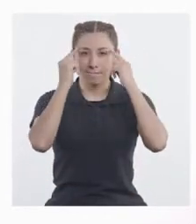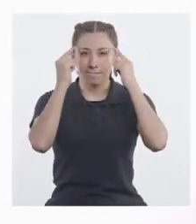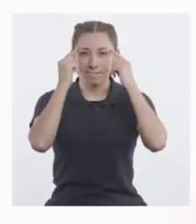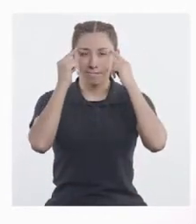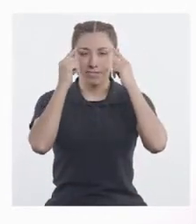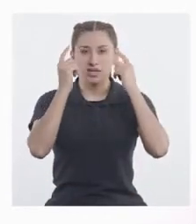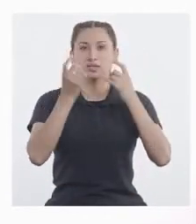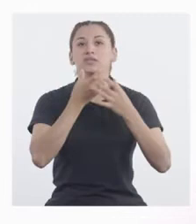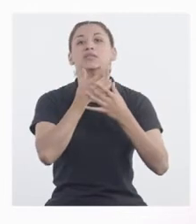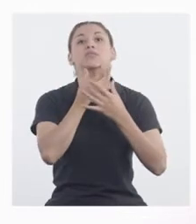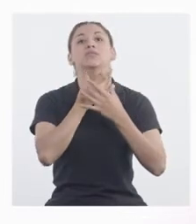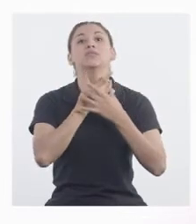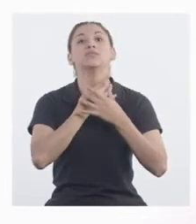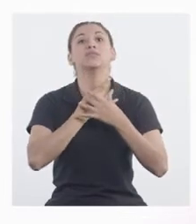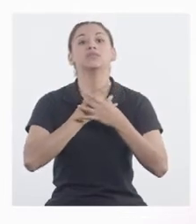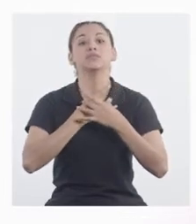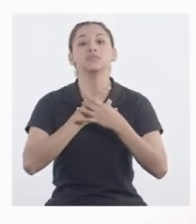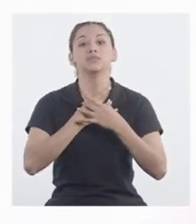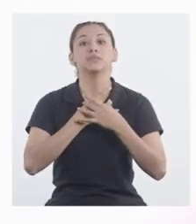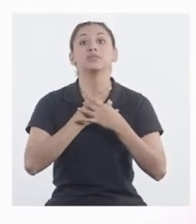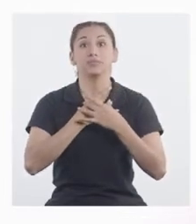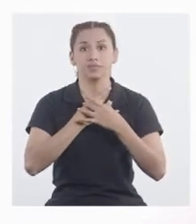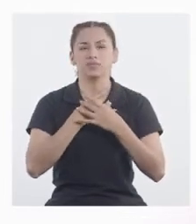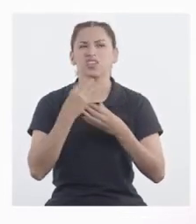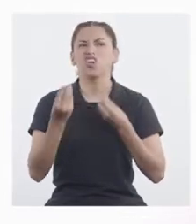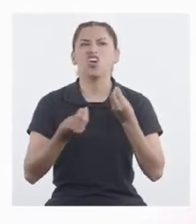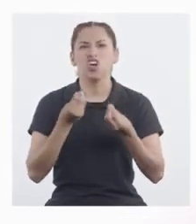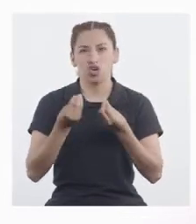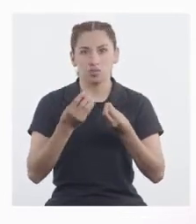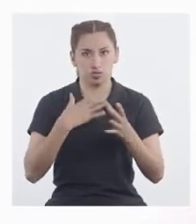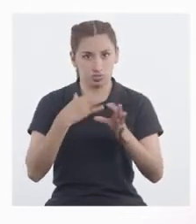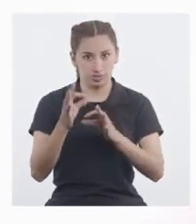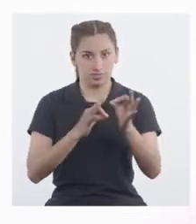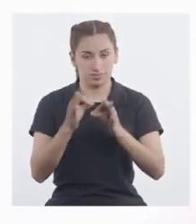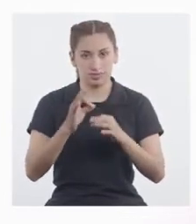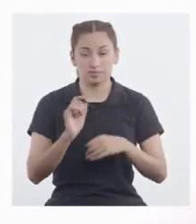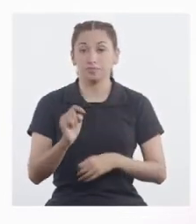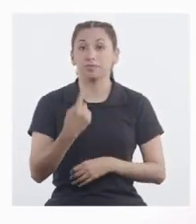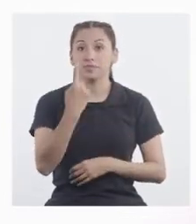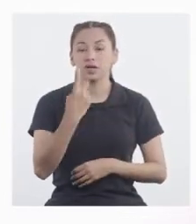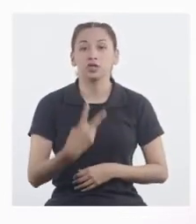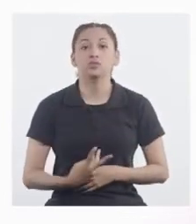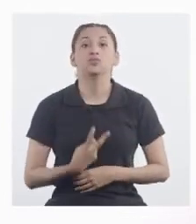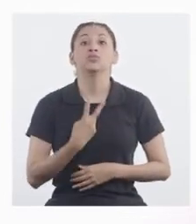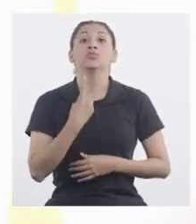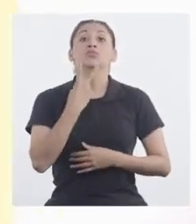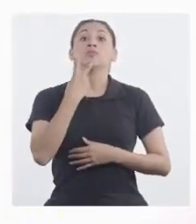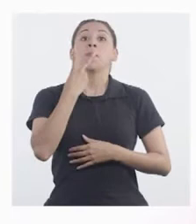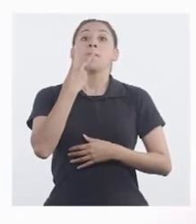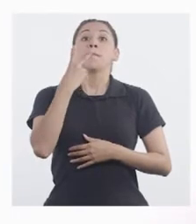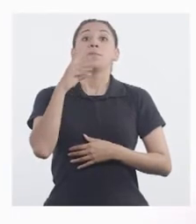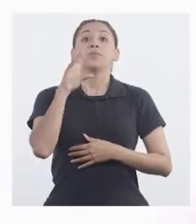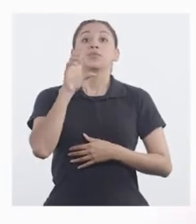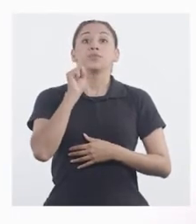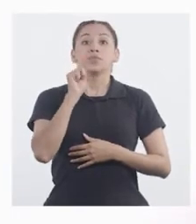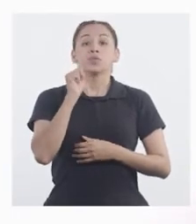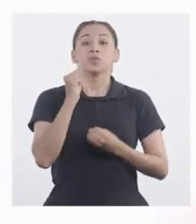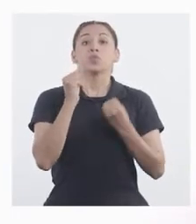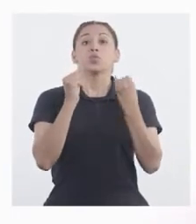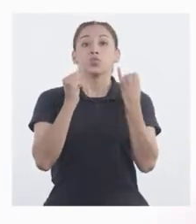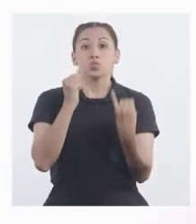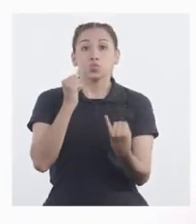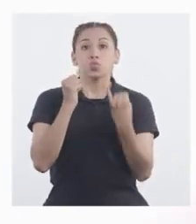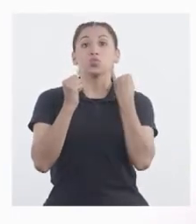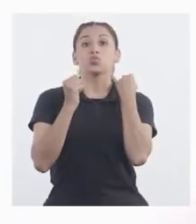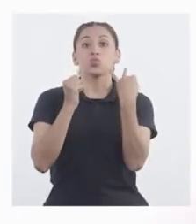en nuestro diafragma. ¿Cómo así? Les explico cada paso. Primero, inhalamos. Contamos